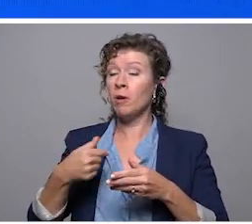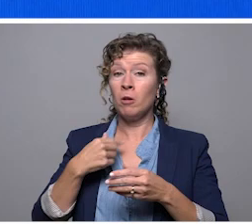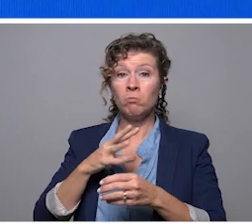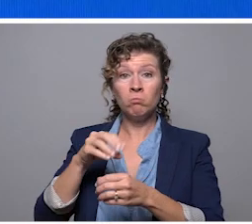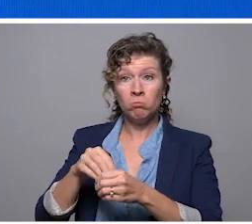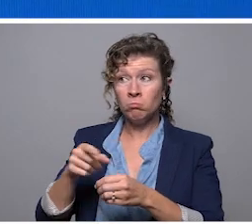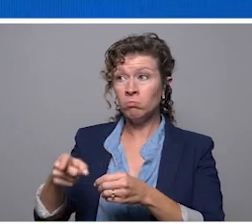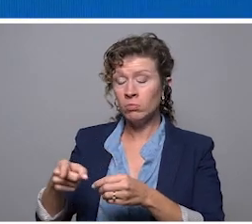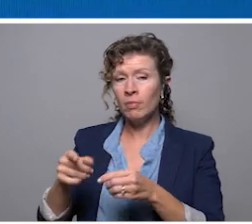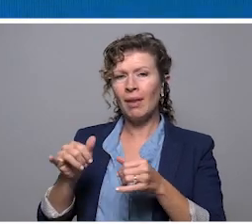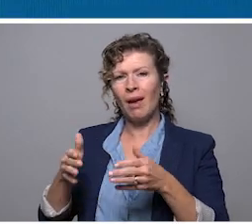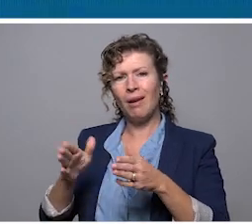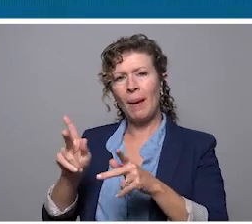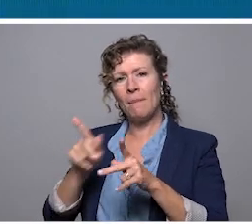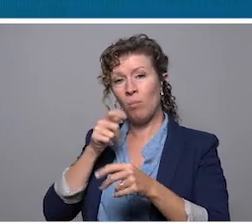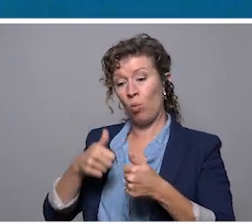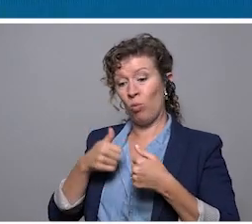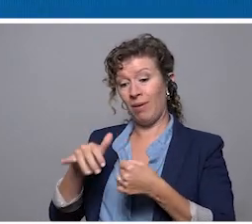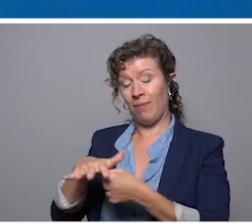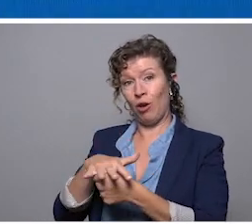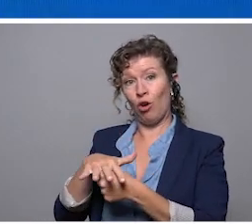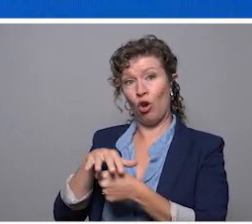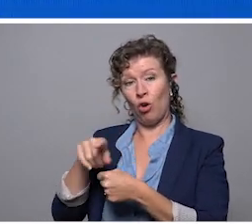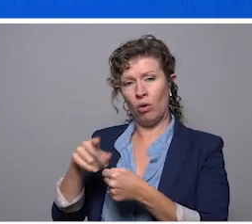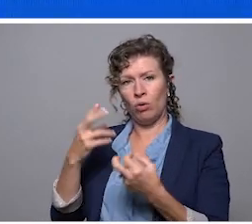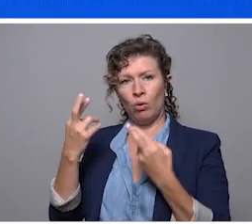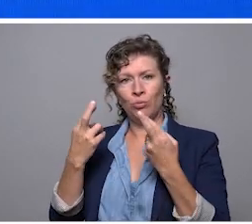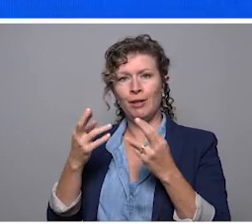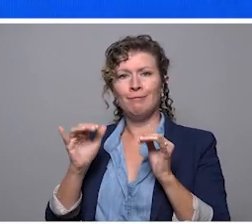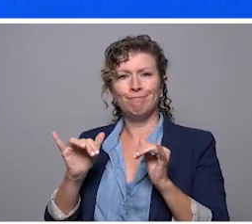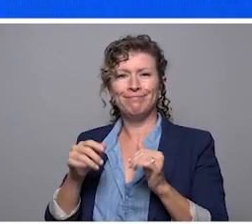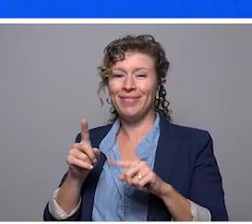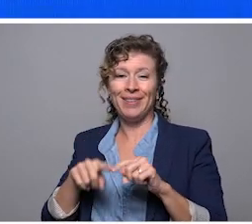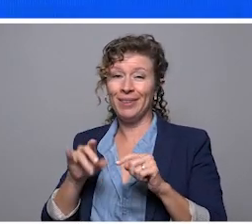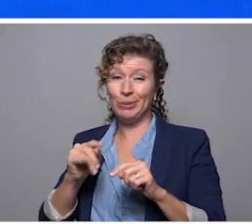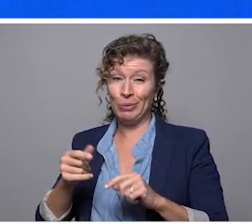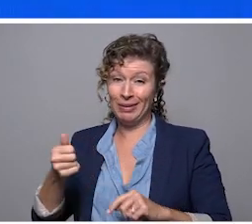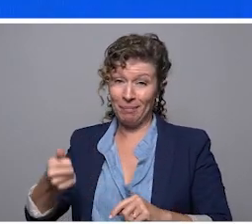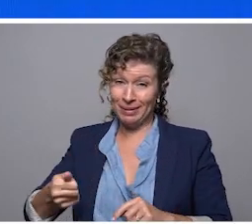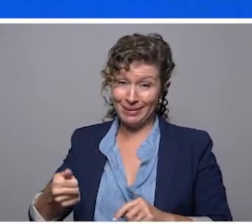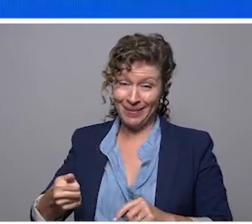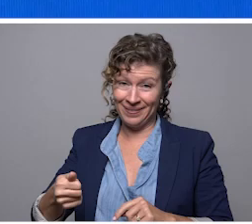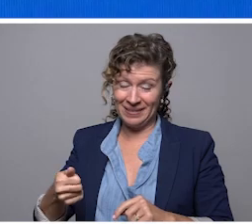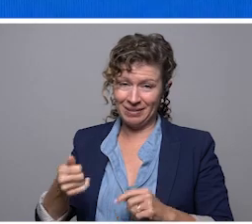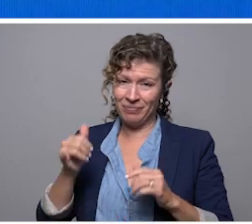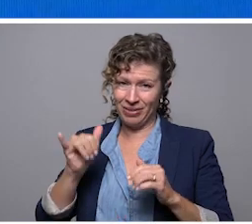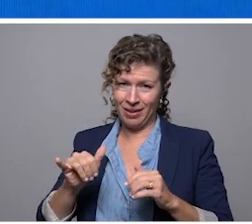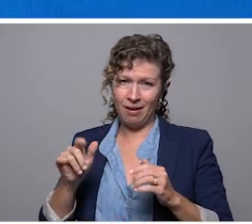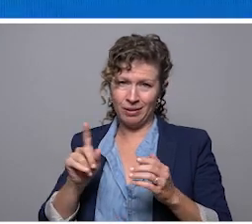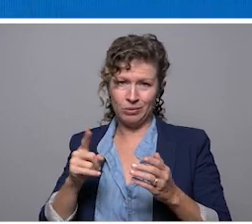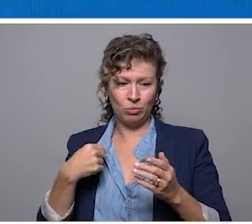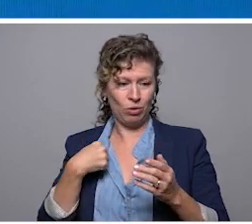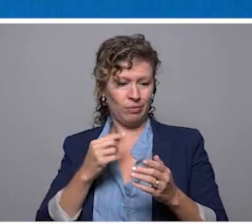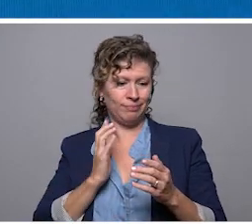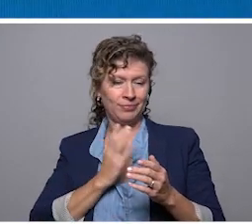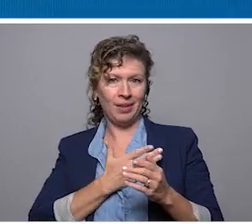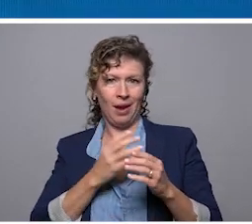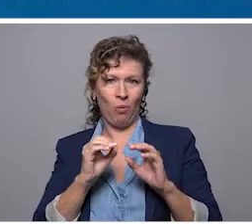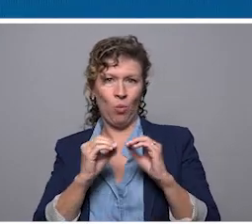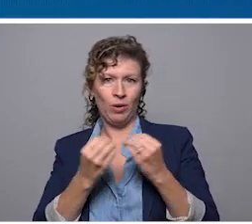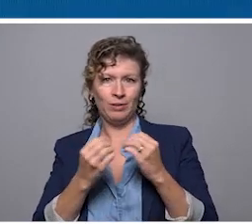solas no es posible salir adelante y nace jardín azuayo hoy es una institución con algo más de